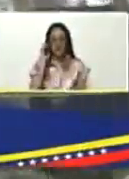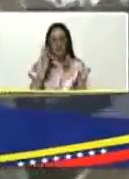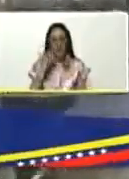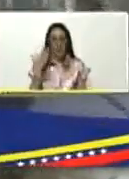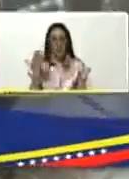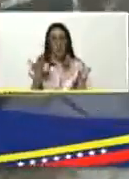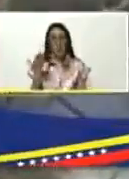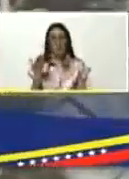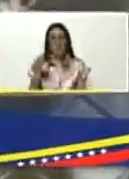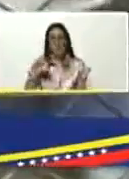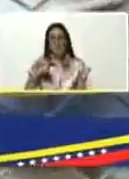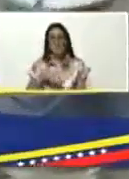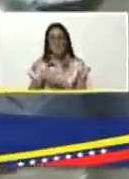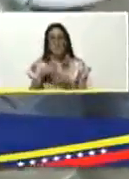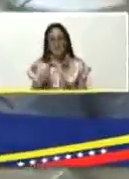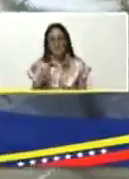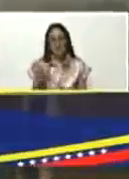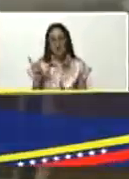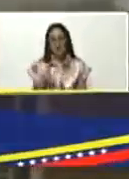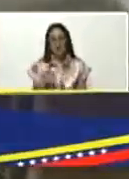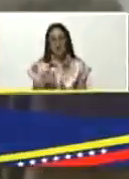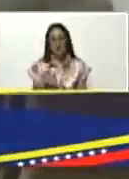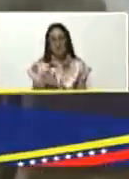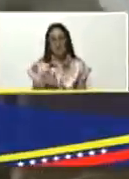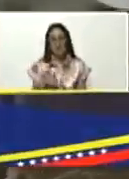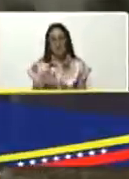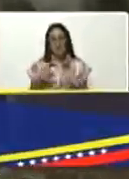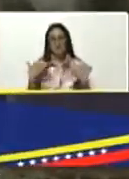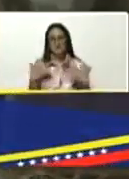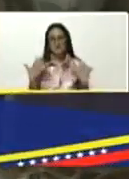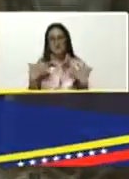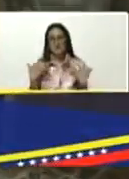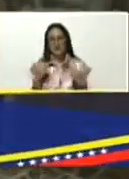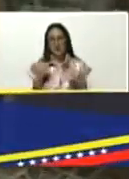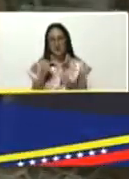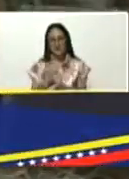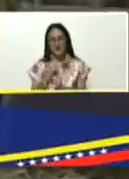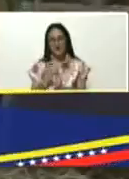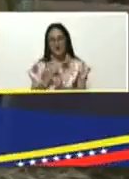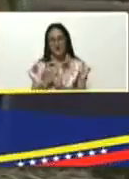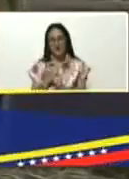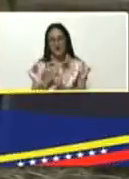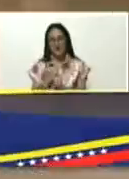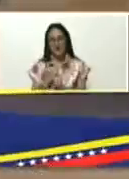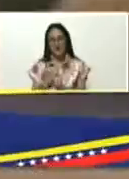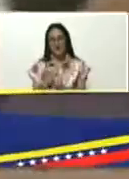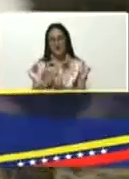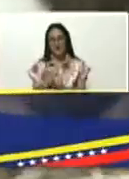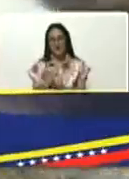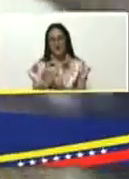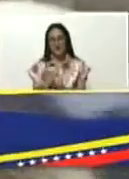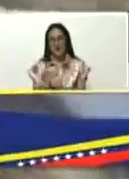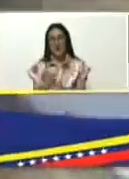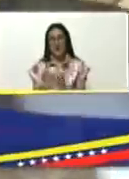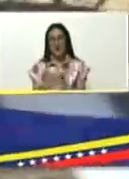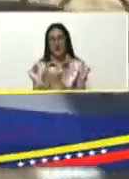el ministro aquí que nos acompaña con un gran entusiasmo, que estamos trabajando conjuntamente,